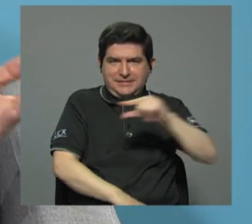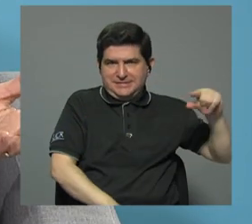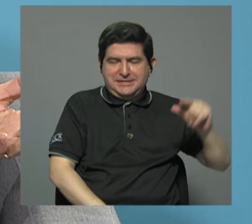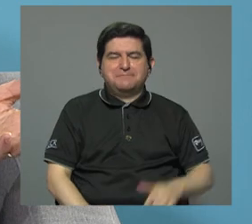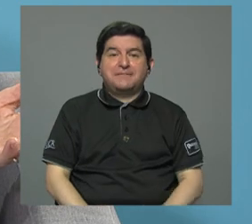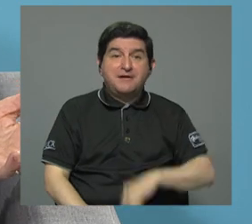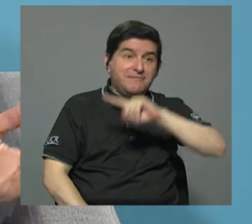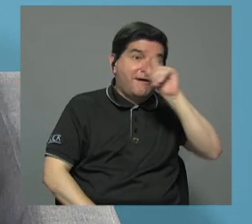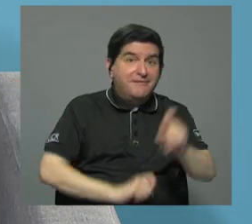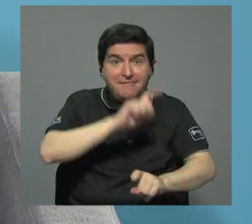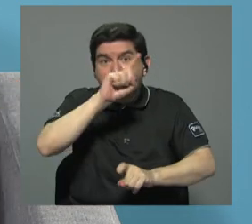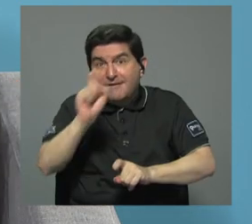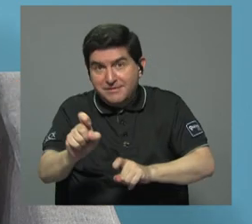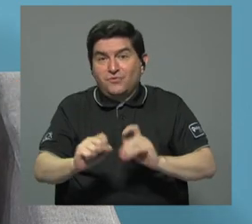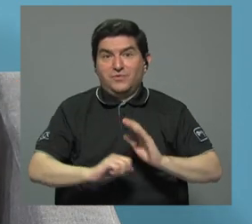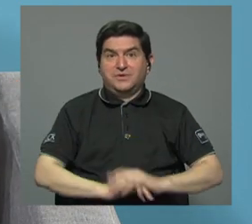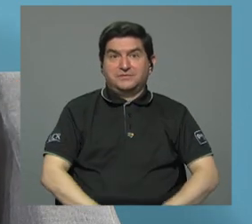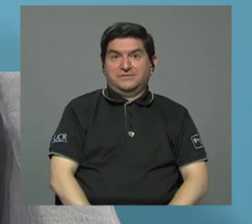Esta encuesta, Valeria,